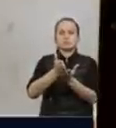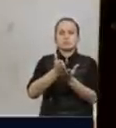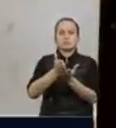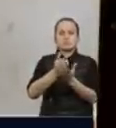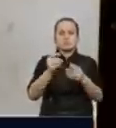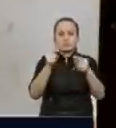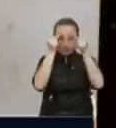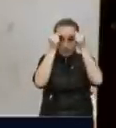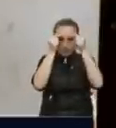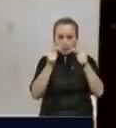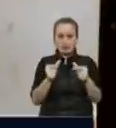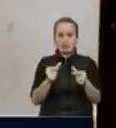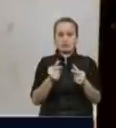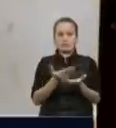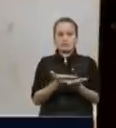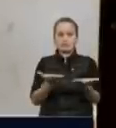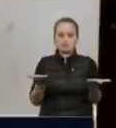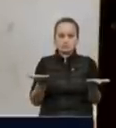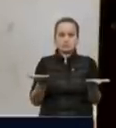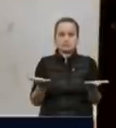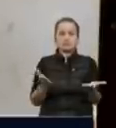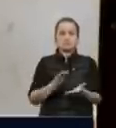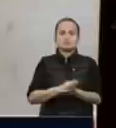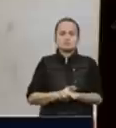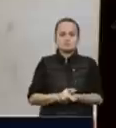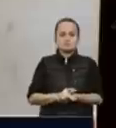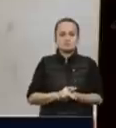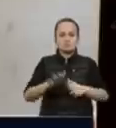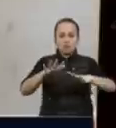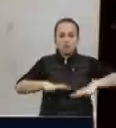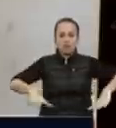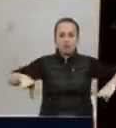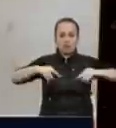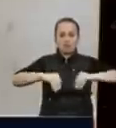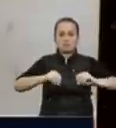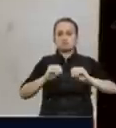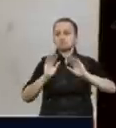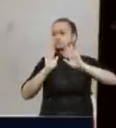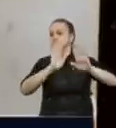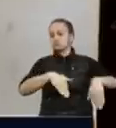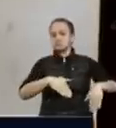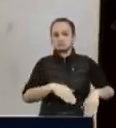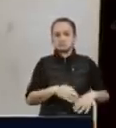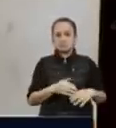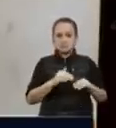del Estado, no volver a abandonar los territorios.